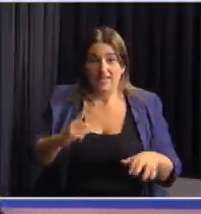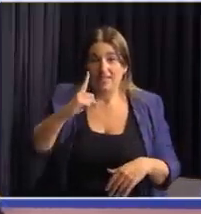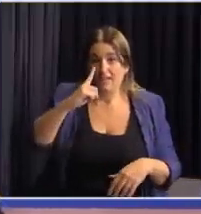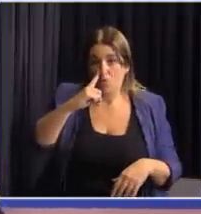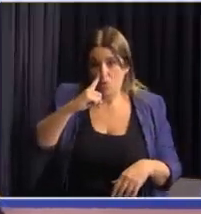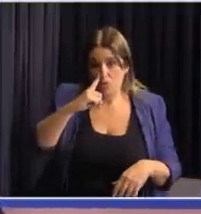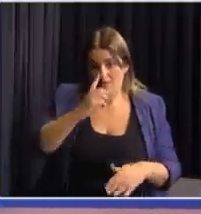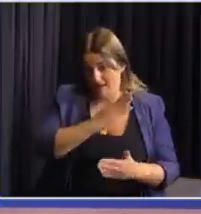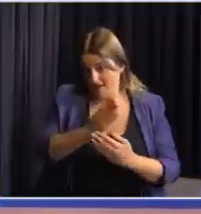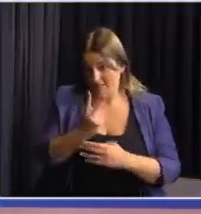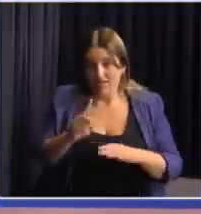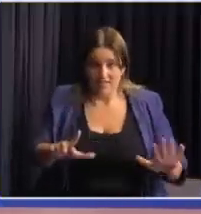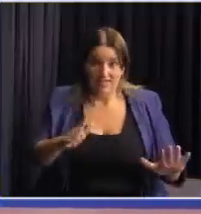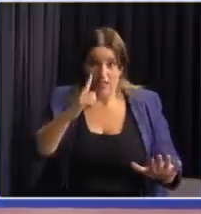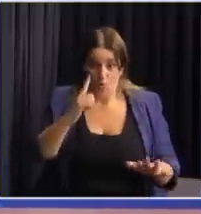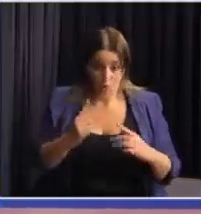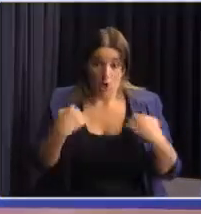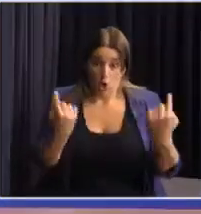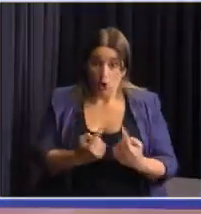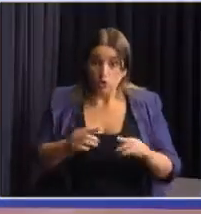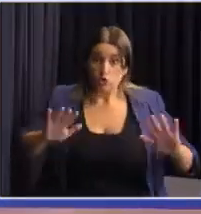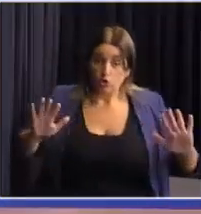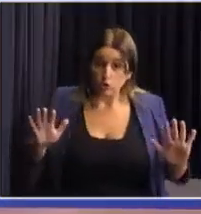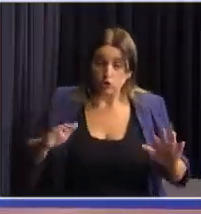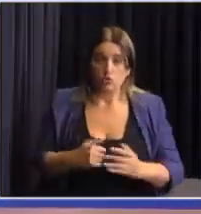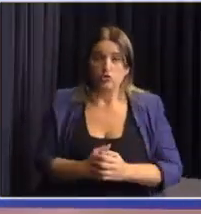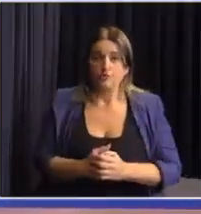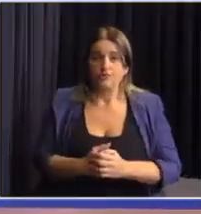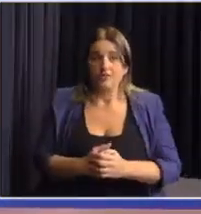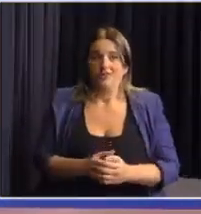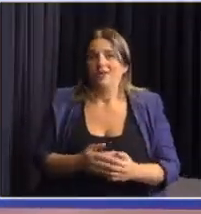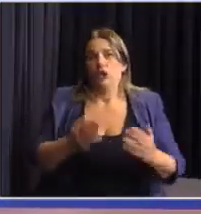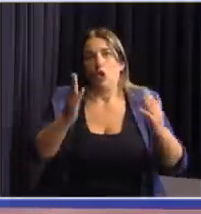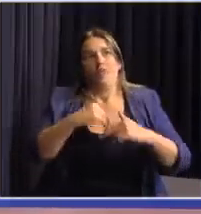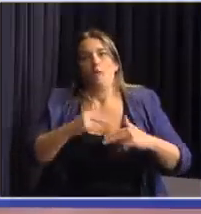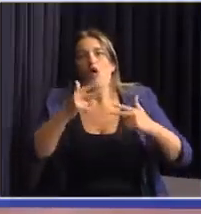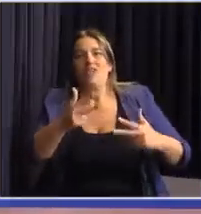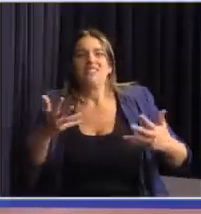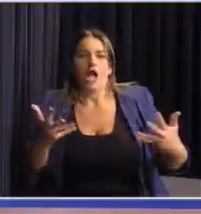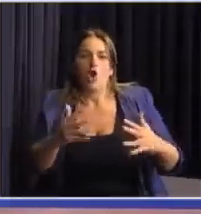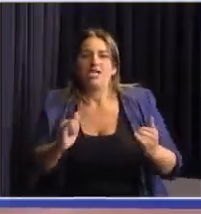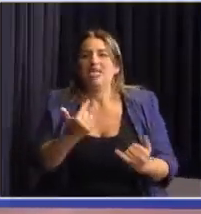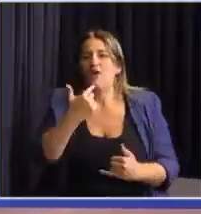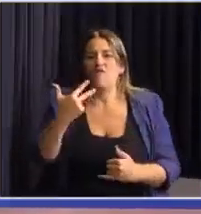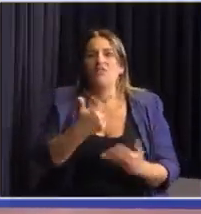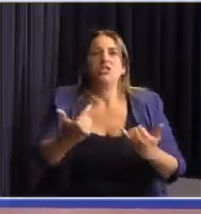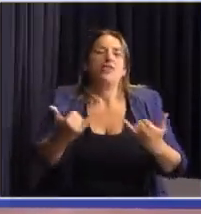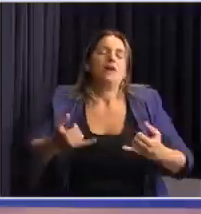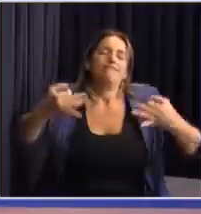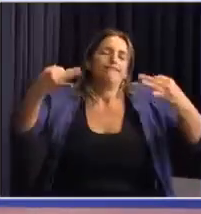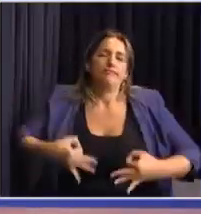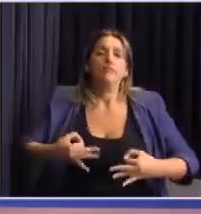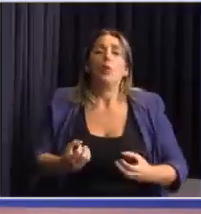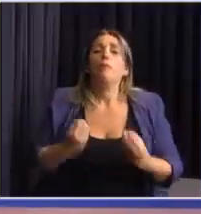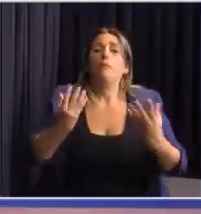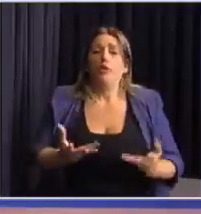junio, pero desde nuestro punto de vista es muy prematuro ya poner las fechas. ¿Por